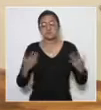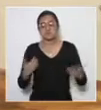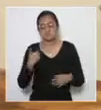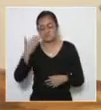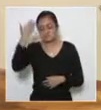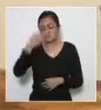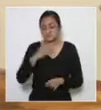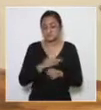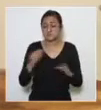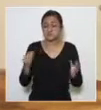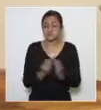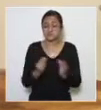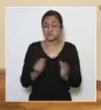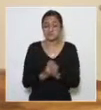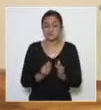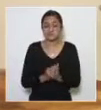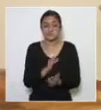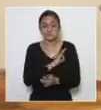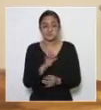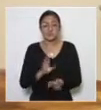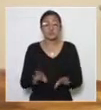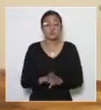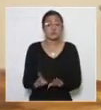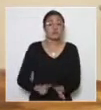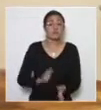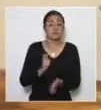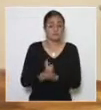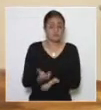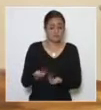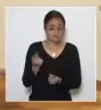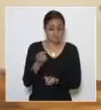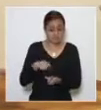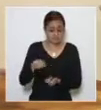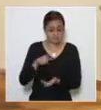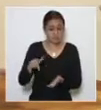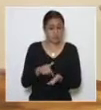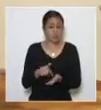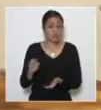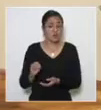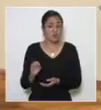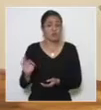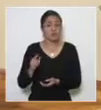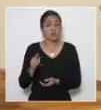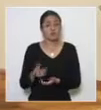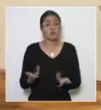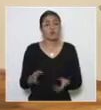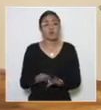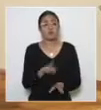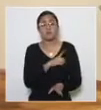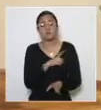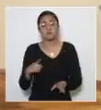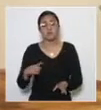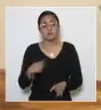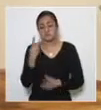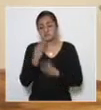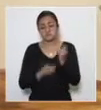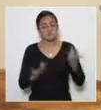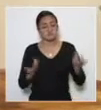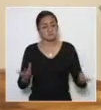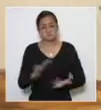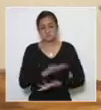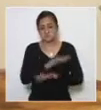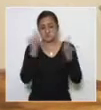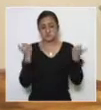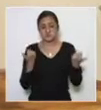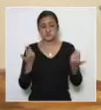Sabemos que es un asunto o de cobro de derecho de piso, como alguien ha dicho, o de cobro de deudas, porque